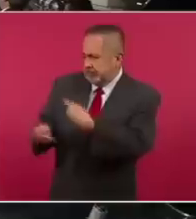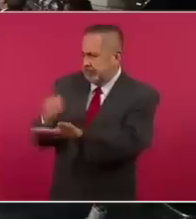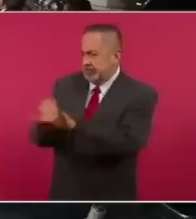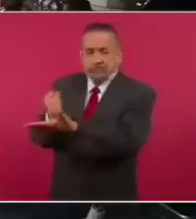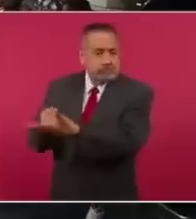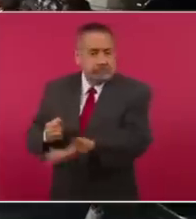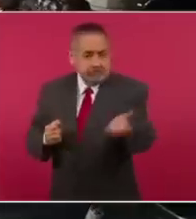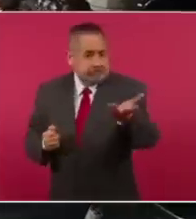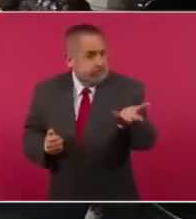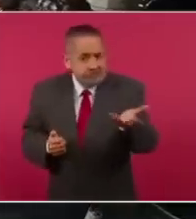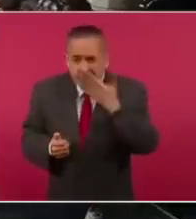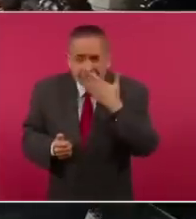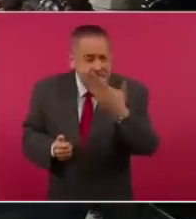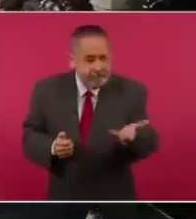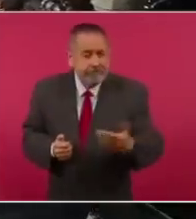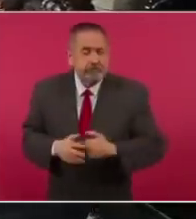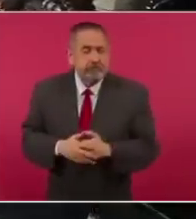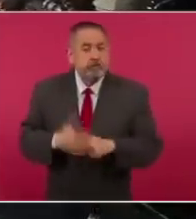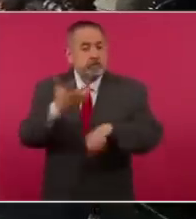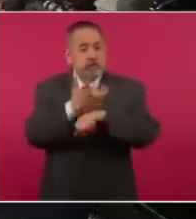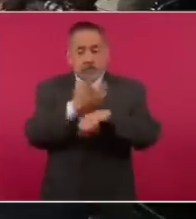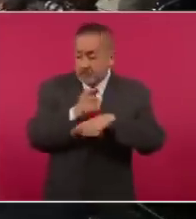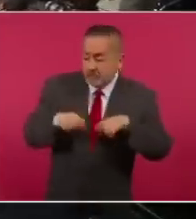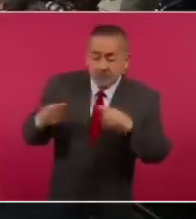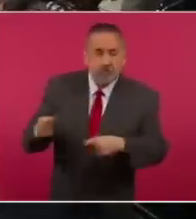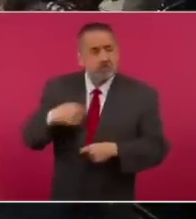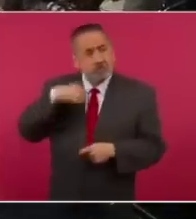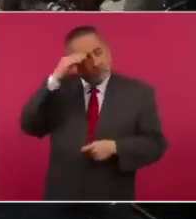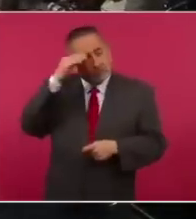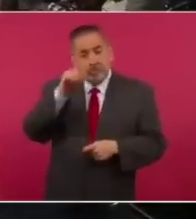hayan decidido entregar 24,000